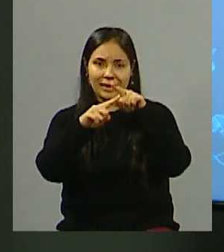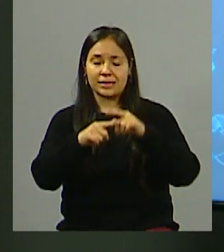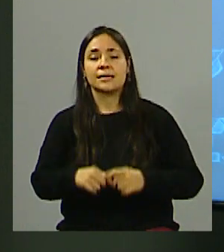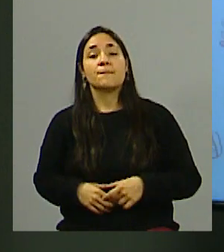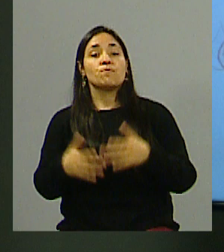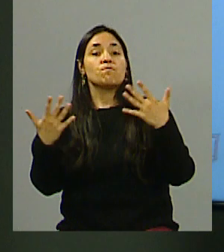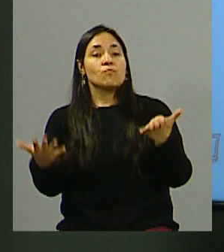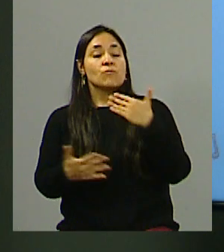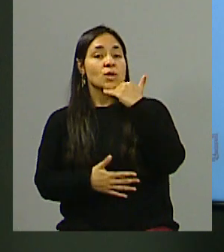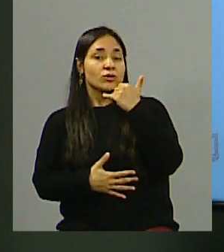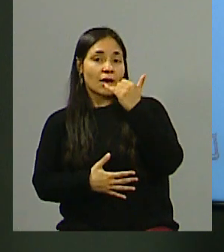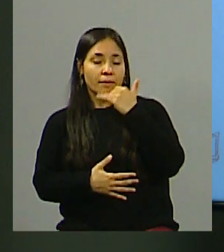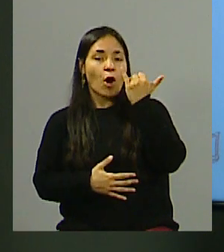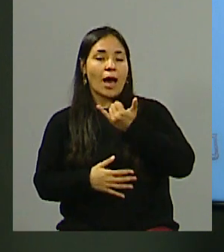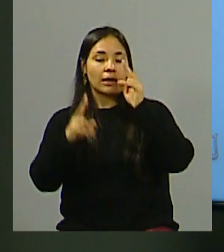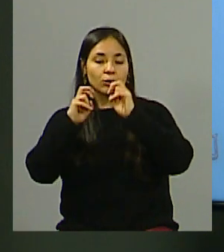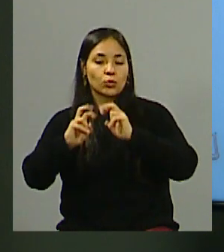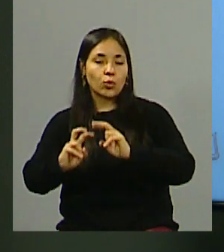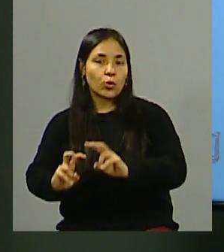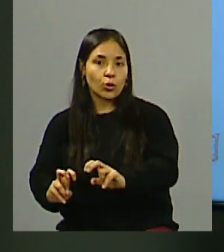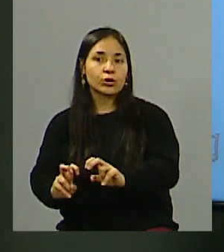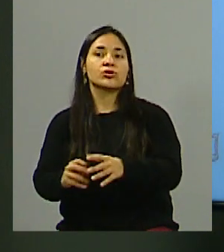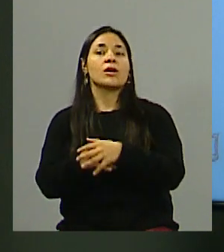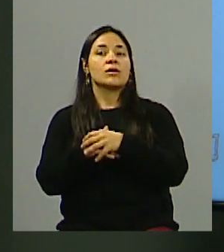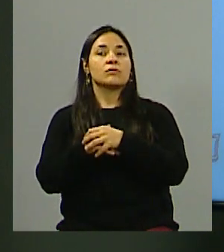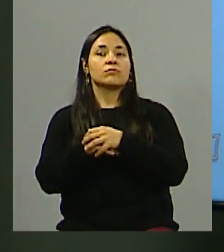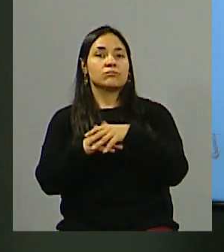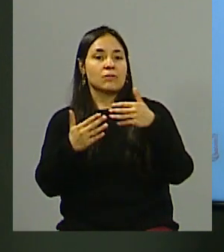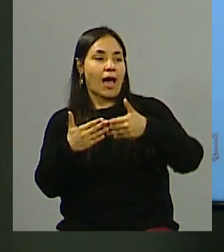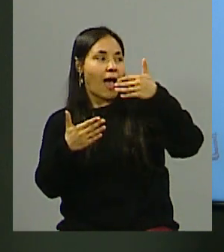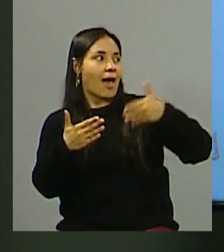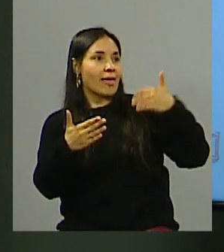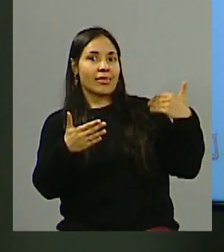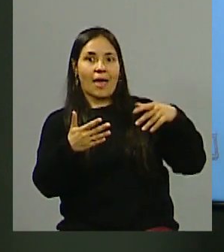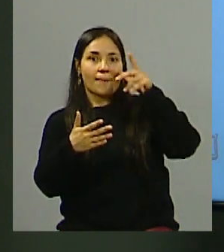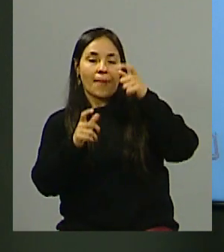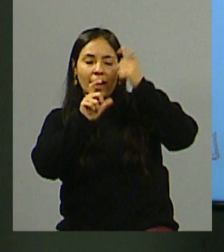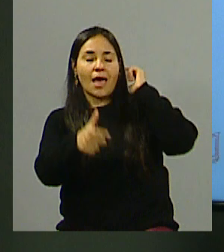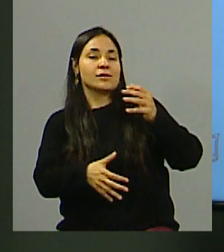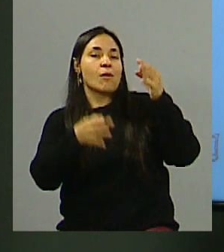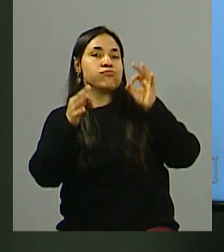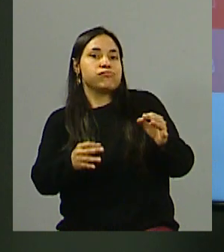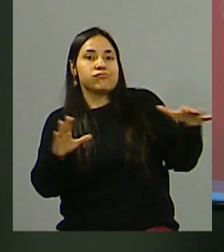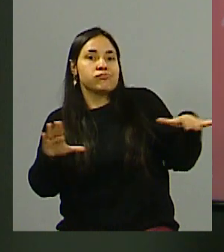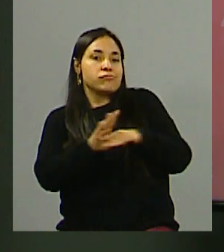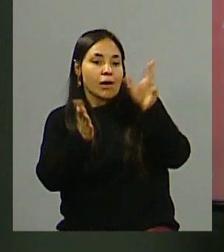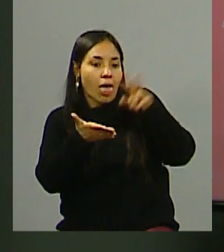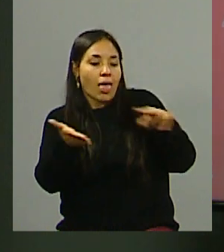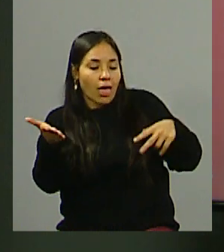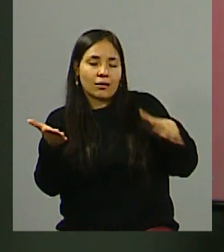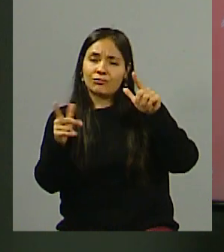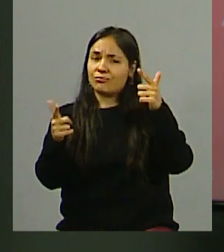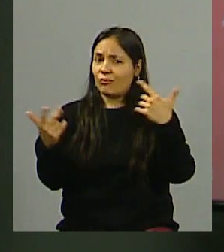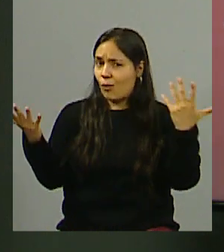tampoco hay muchos estudios al respecto. Mirando para hacer esta nota, no hay muchos antecedentes de lo que realmente significan